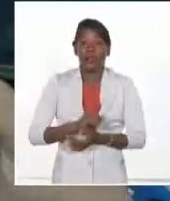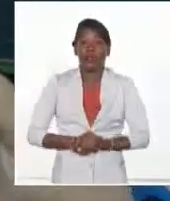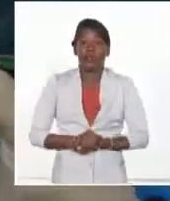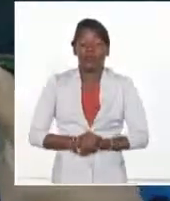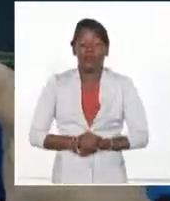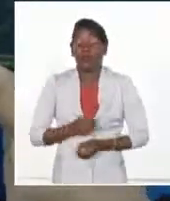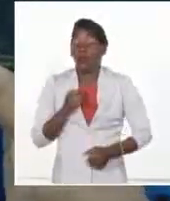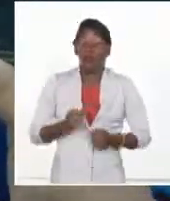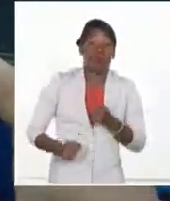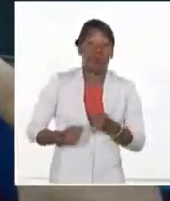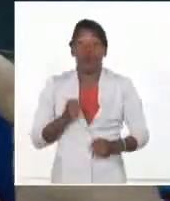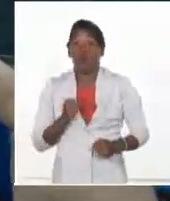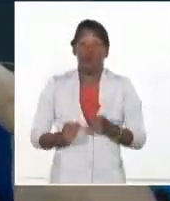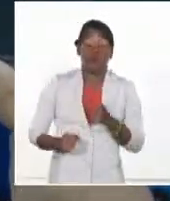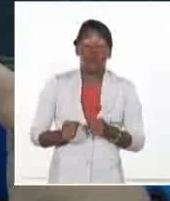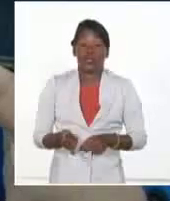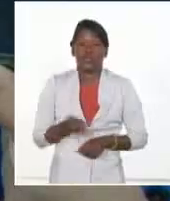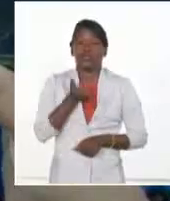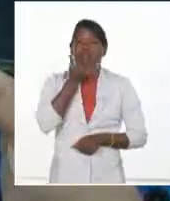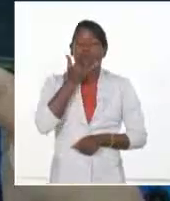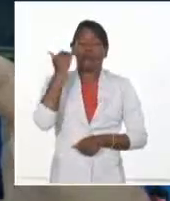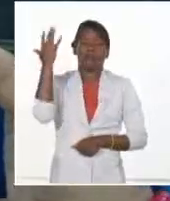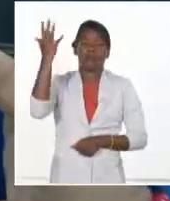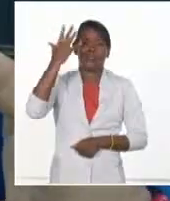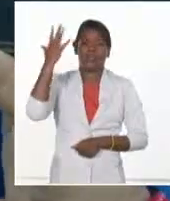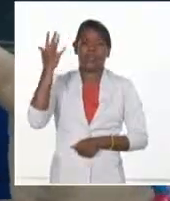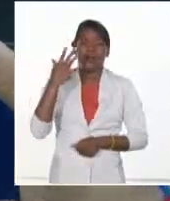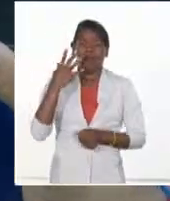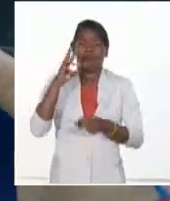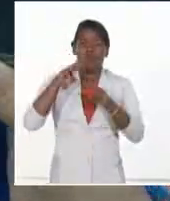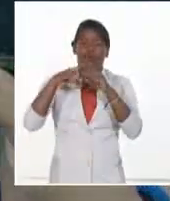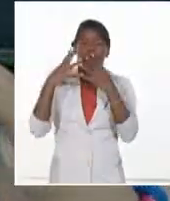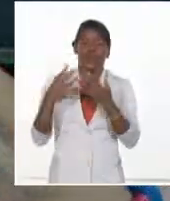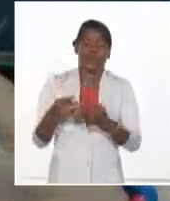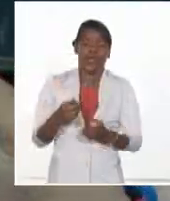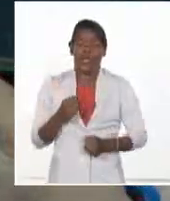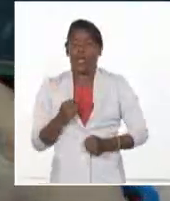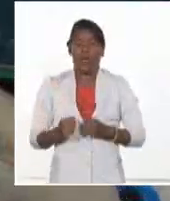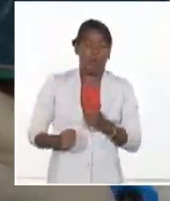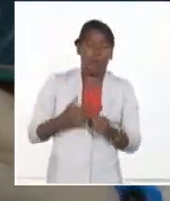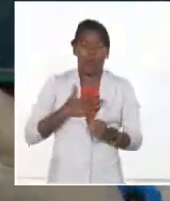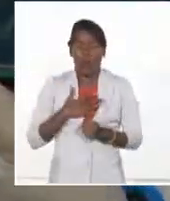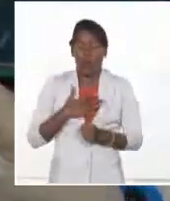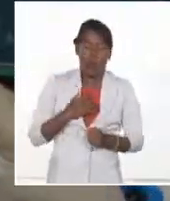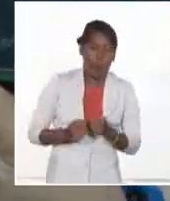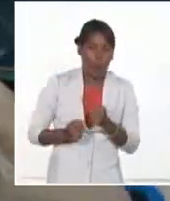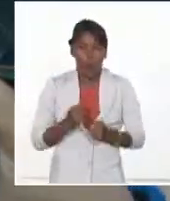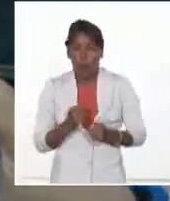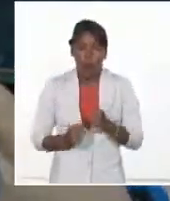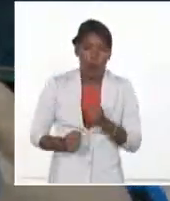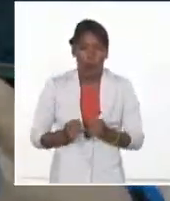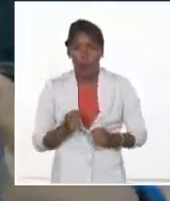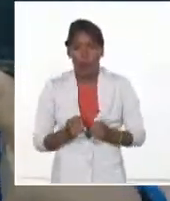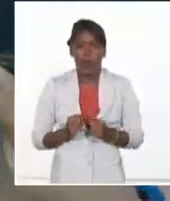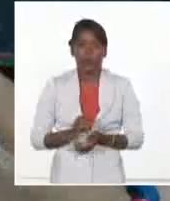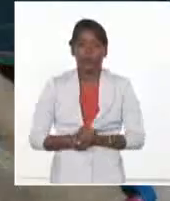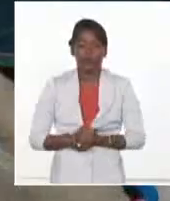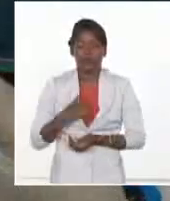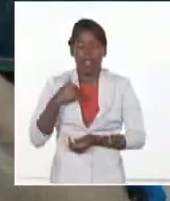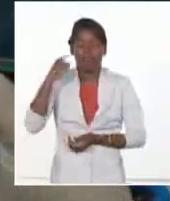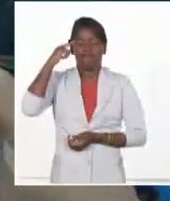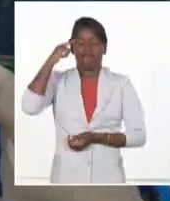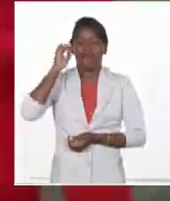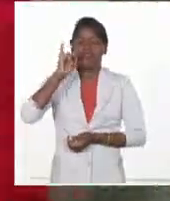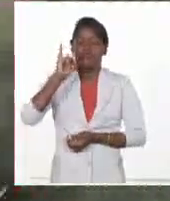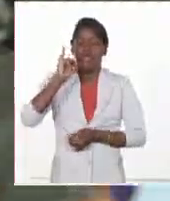mucho el clima por la humedad relativa. A las 6 de la mañana creo que está perfecto, para